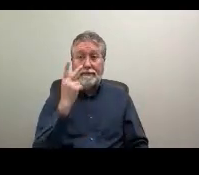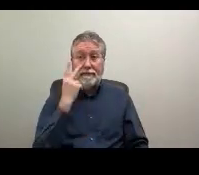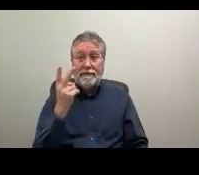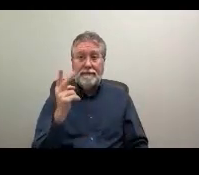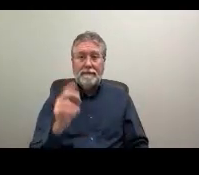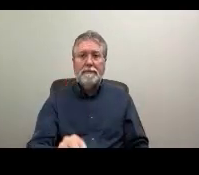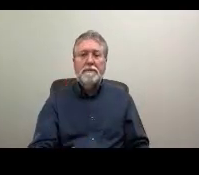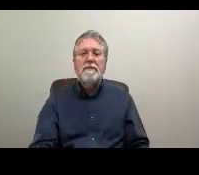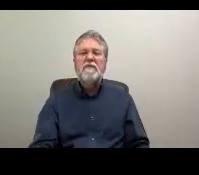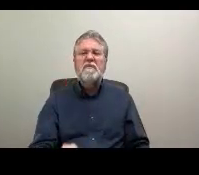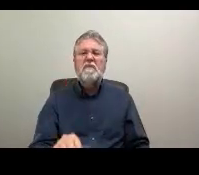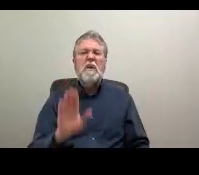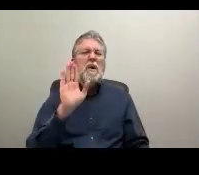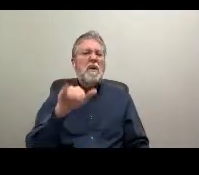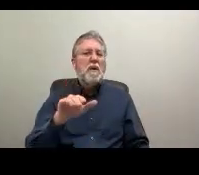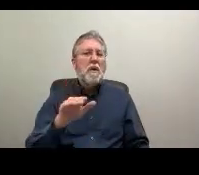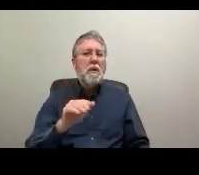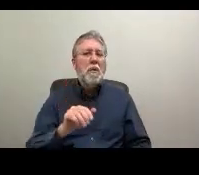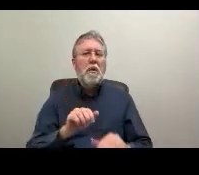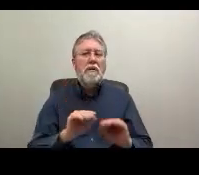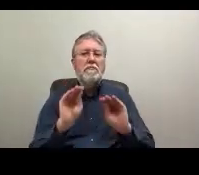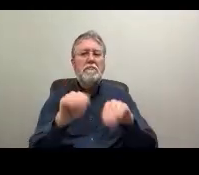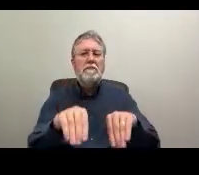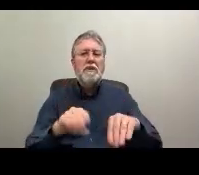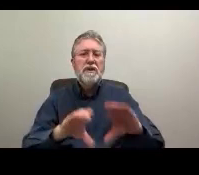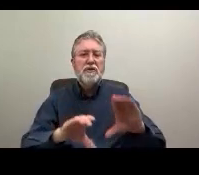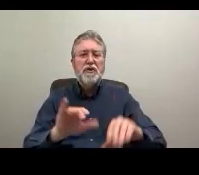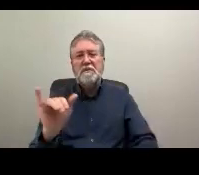Se los enviaremos.